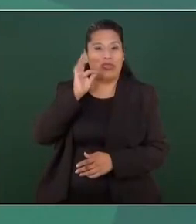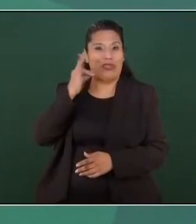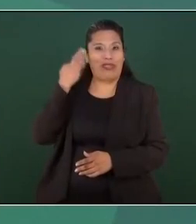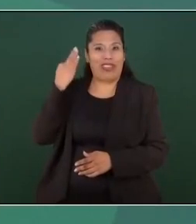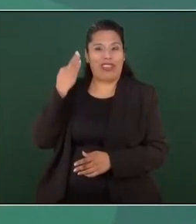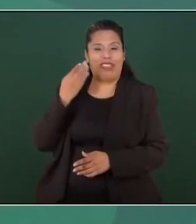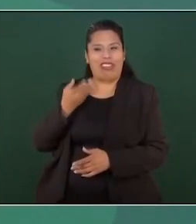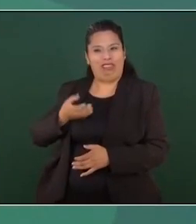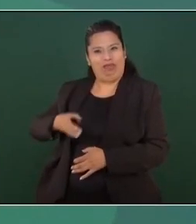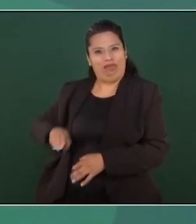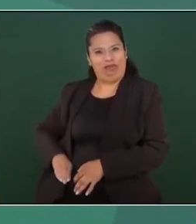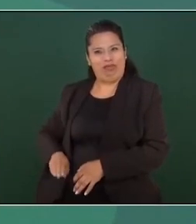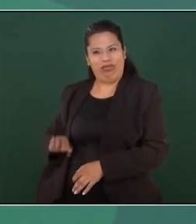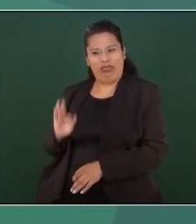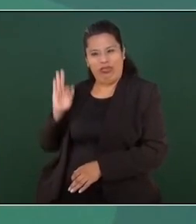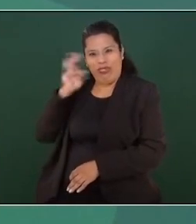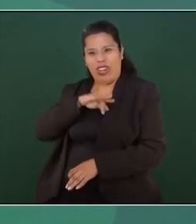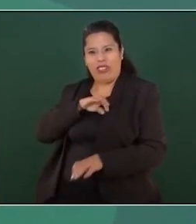deshonestos,